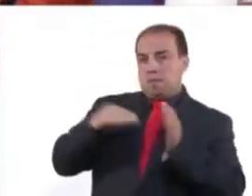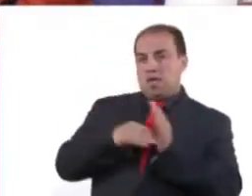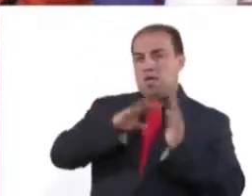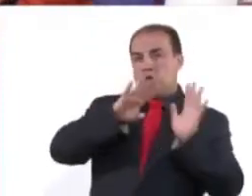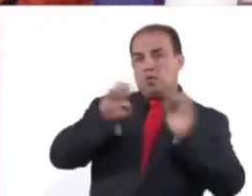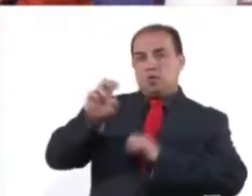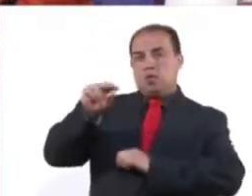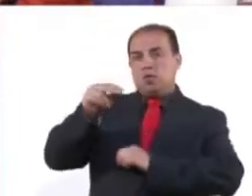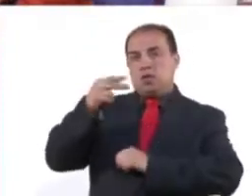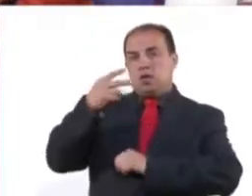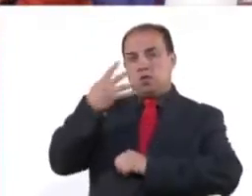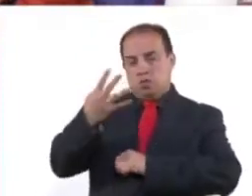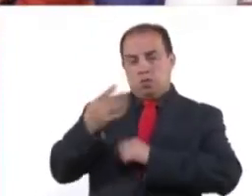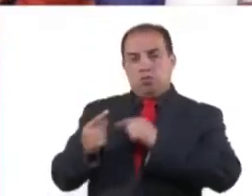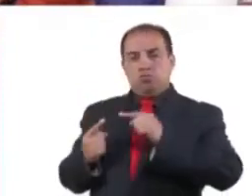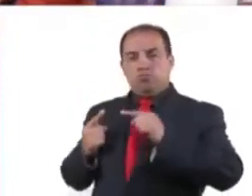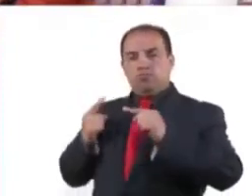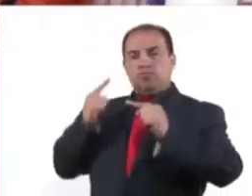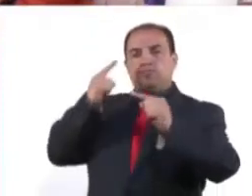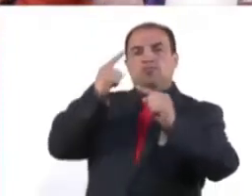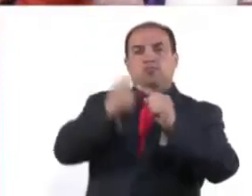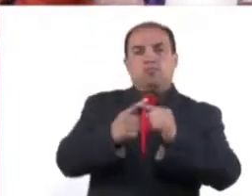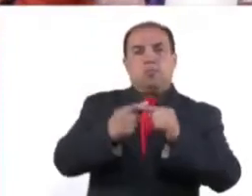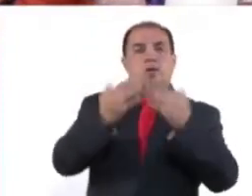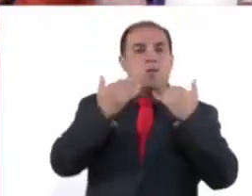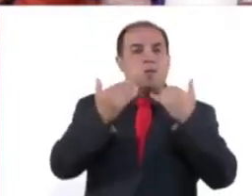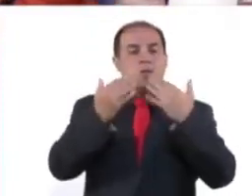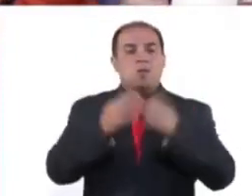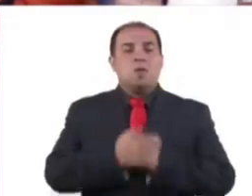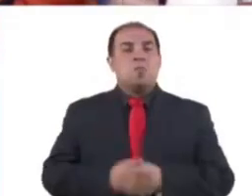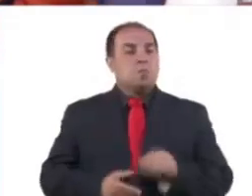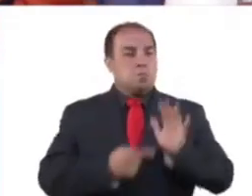la fecha que se inauguró la línea, no hay un registro de